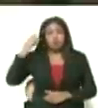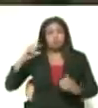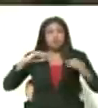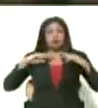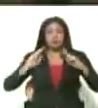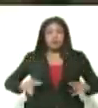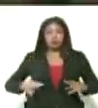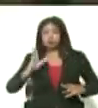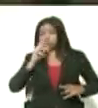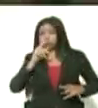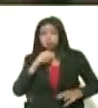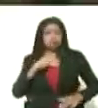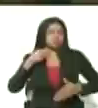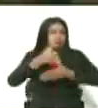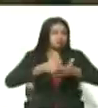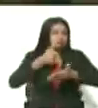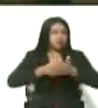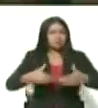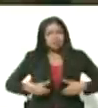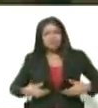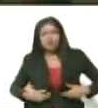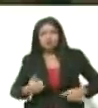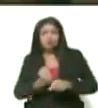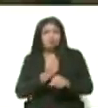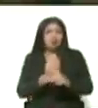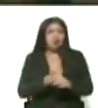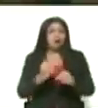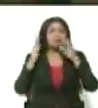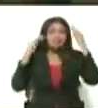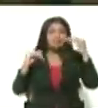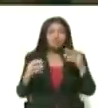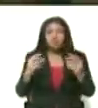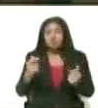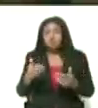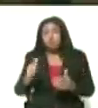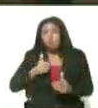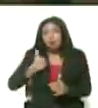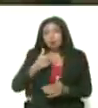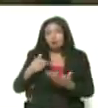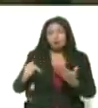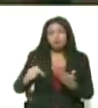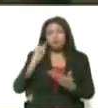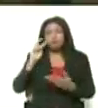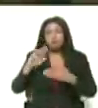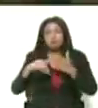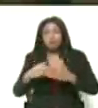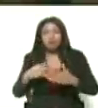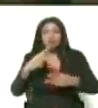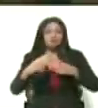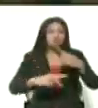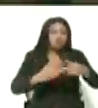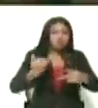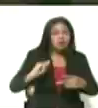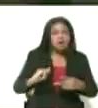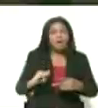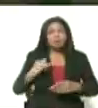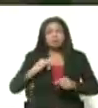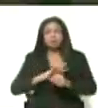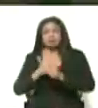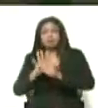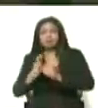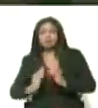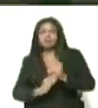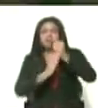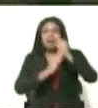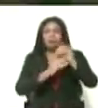descanso, desplegados y atendiendo cualquier eventualidad que se pueda presentar en este proceso, pero guiados